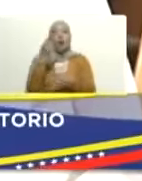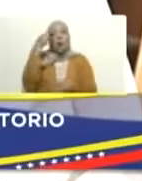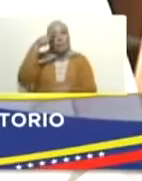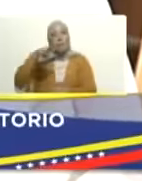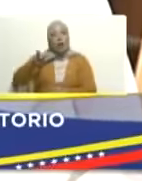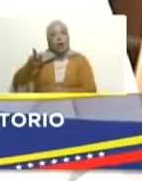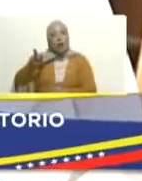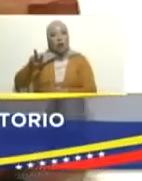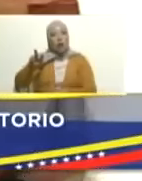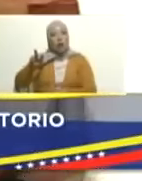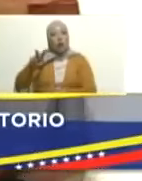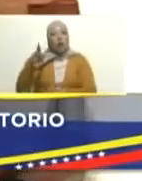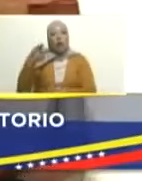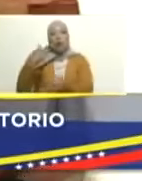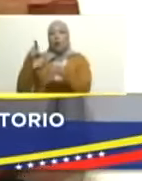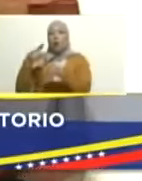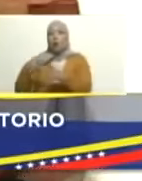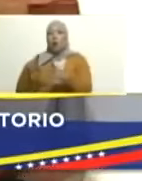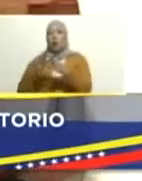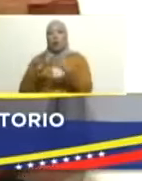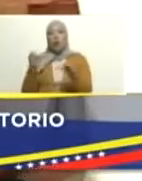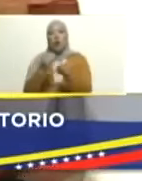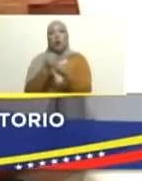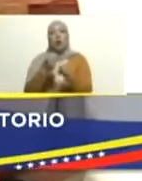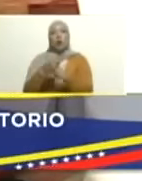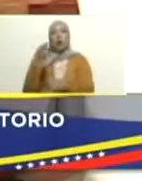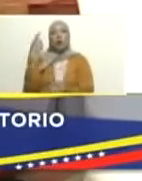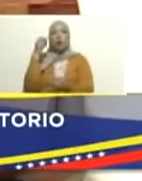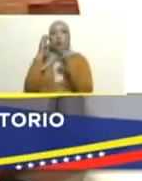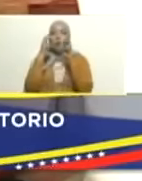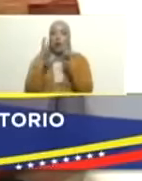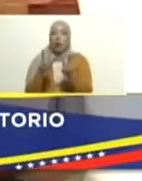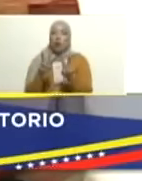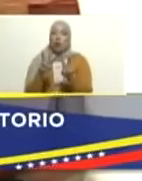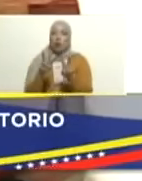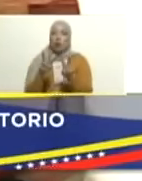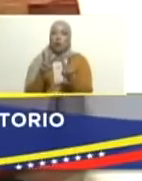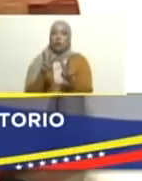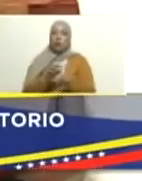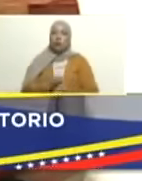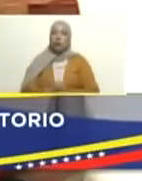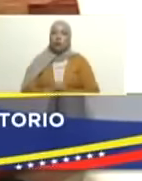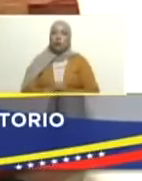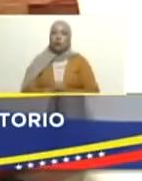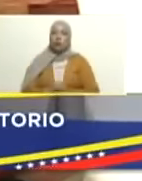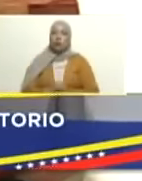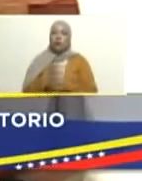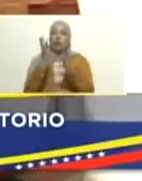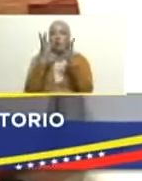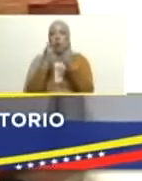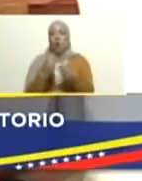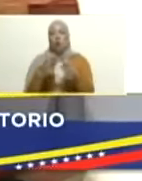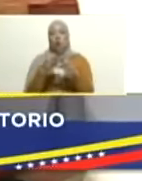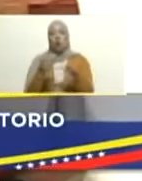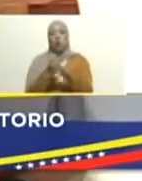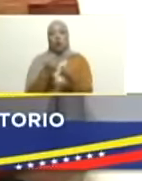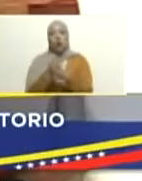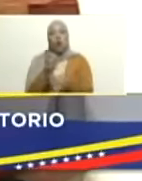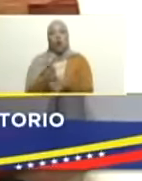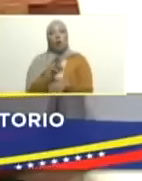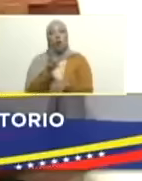México, etcétera. Estuvo ayer viendo para contarnos todo lo que allí